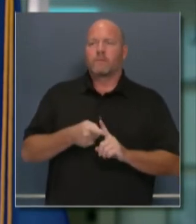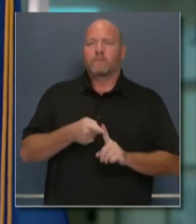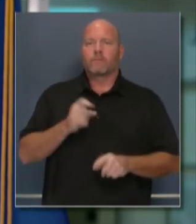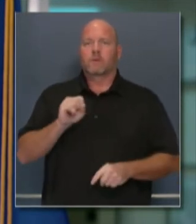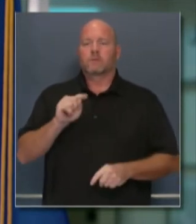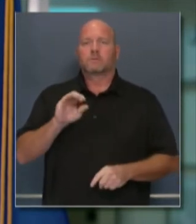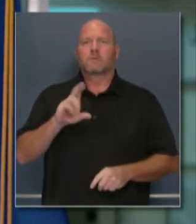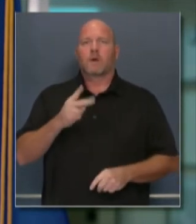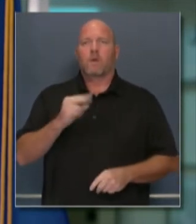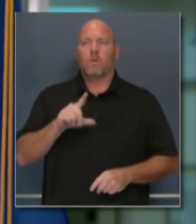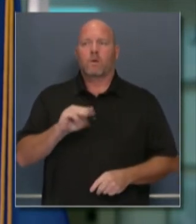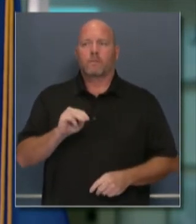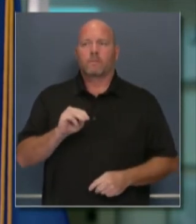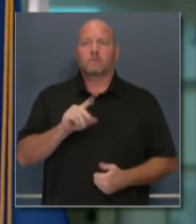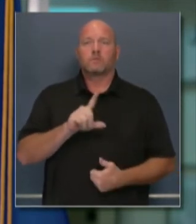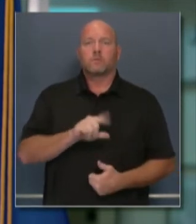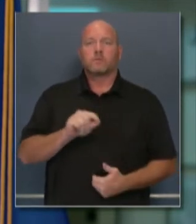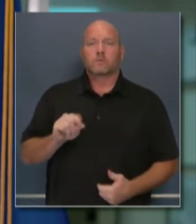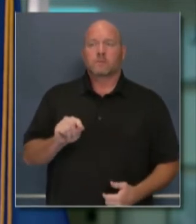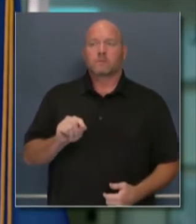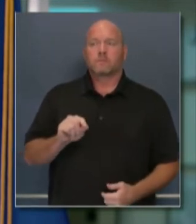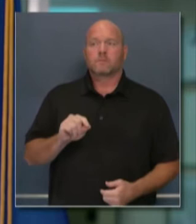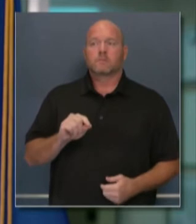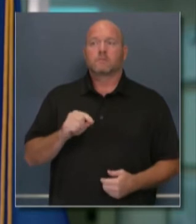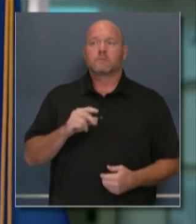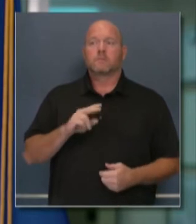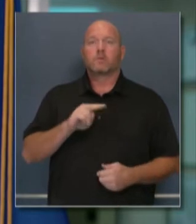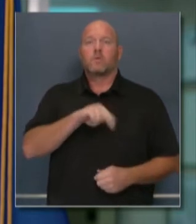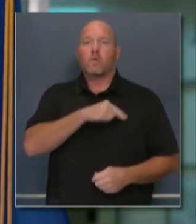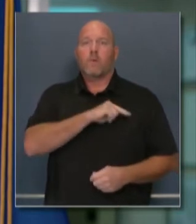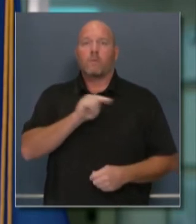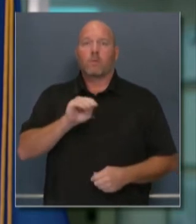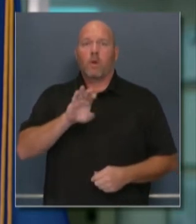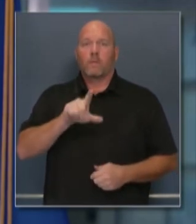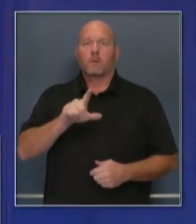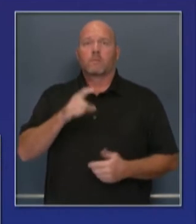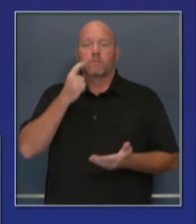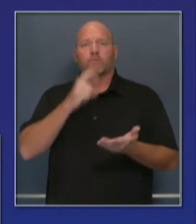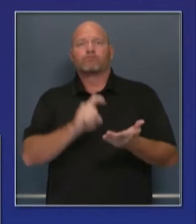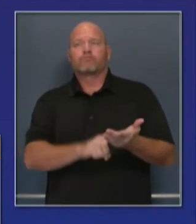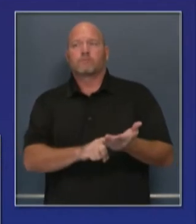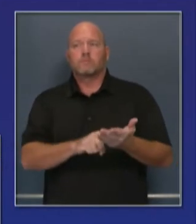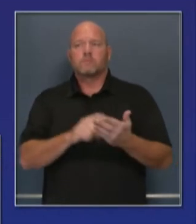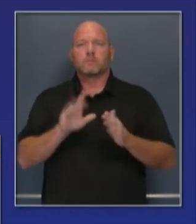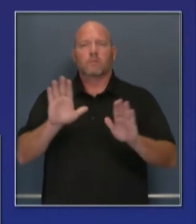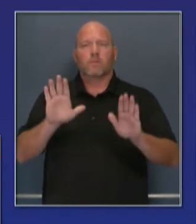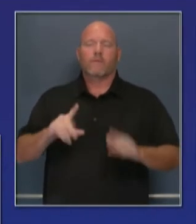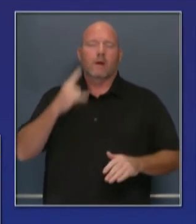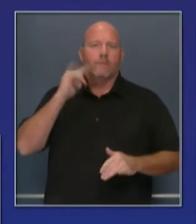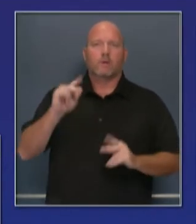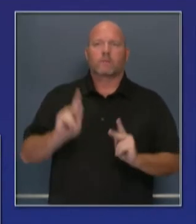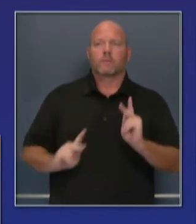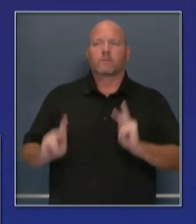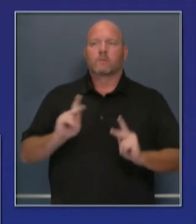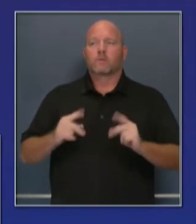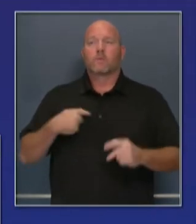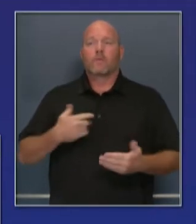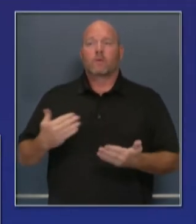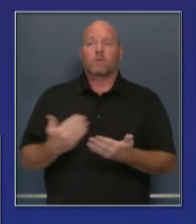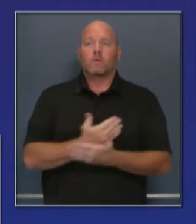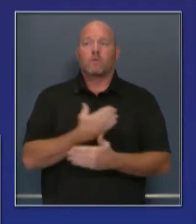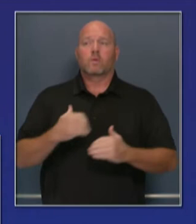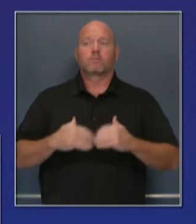Estocolmo. El premio Nobel del 2020 una vez más ha reconocido a algunos extraordinarios californianos. Tenemos